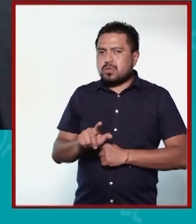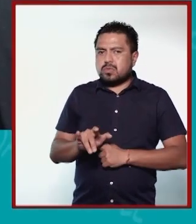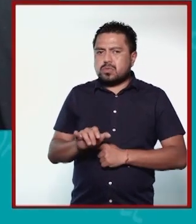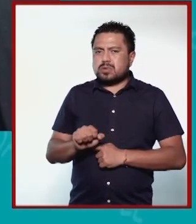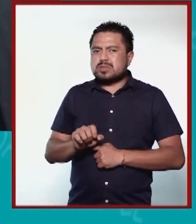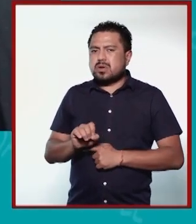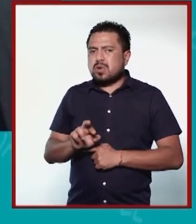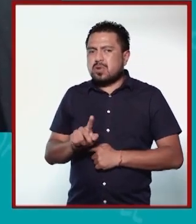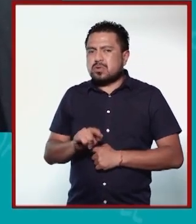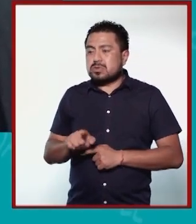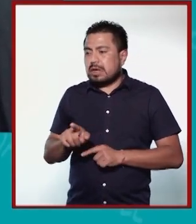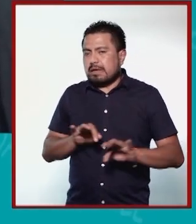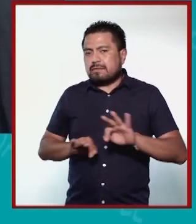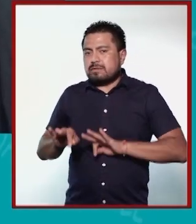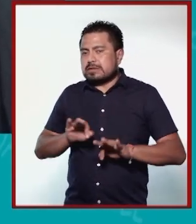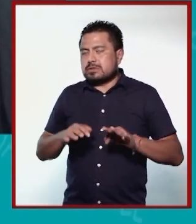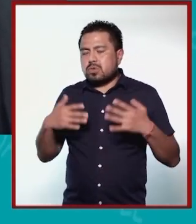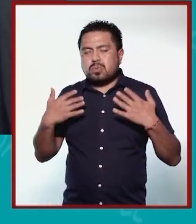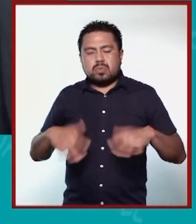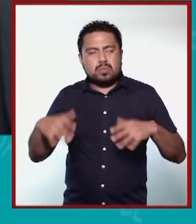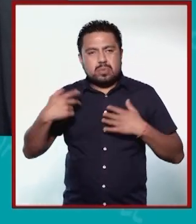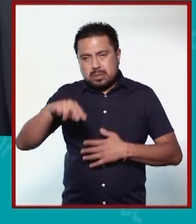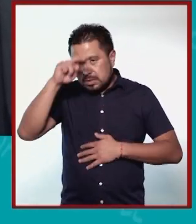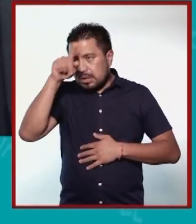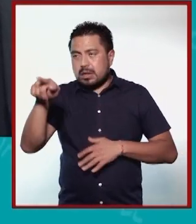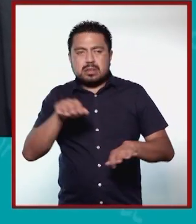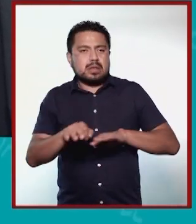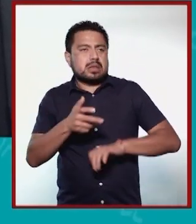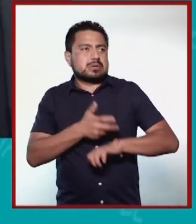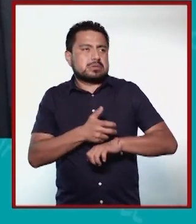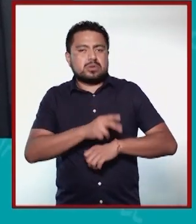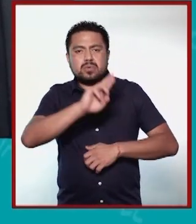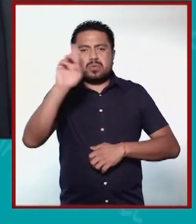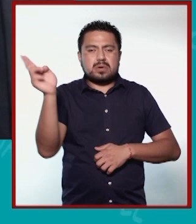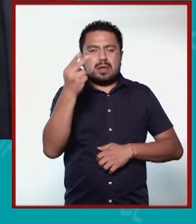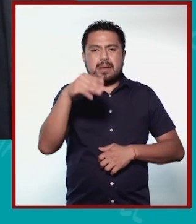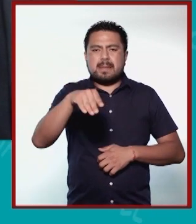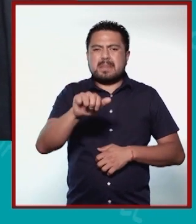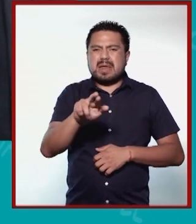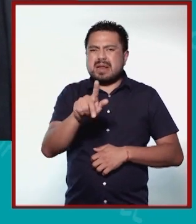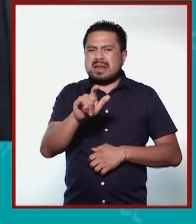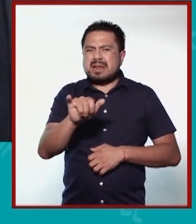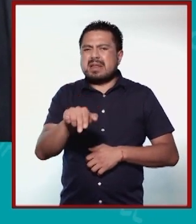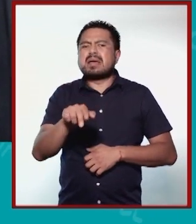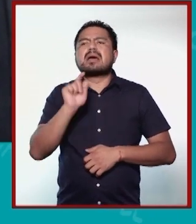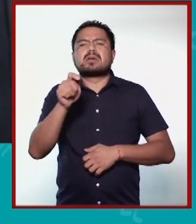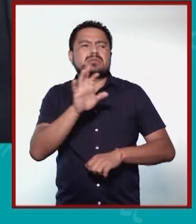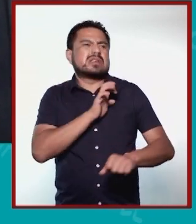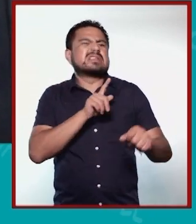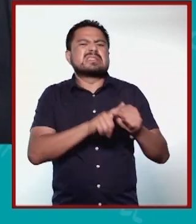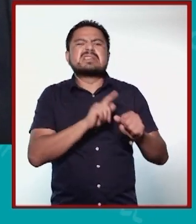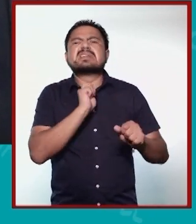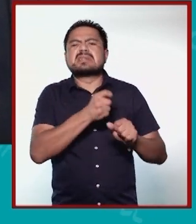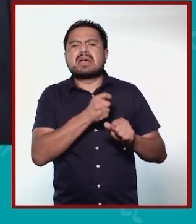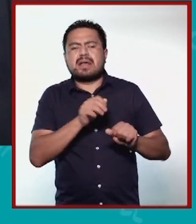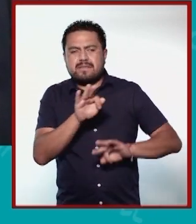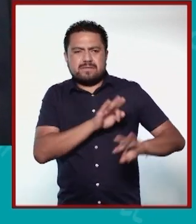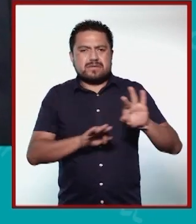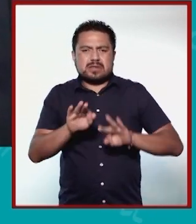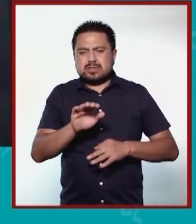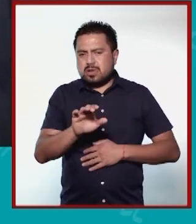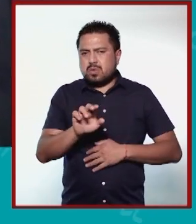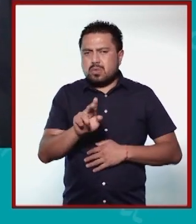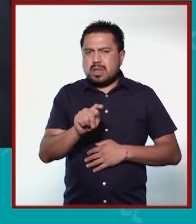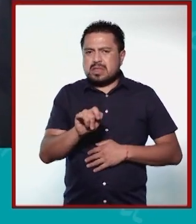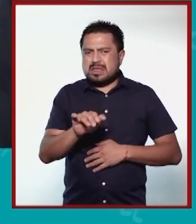gran físico mexicano que trabaja en Estados Unidos en la Universidad de Maryland, y su especialidad es la física